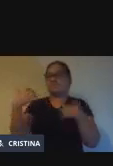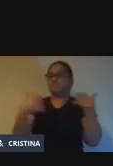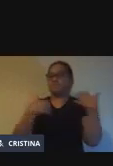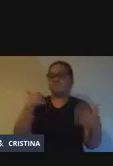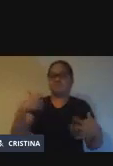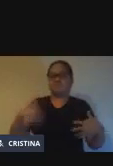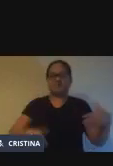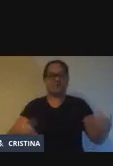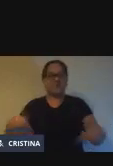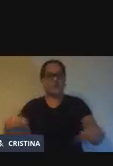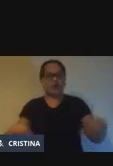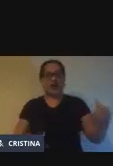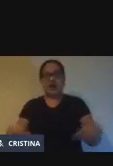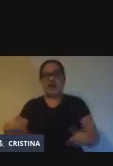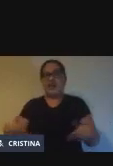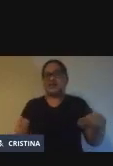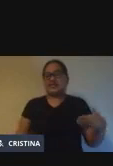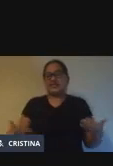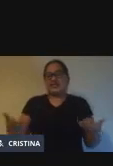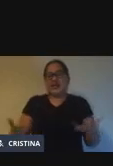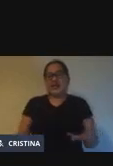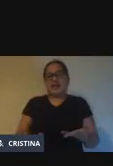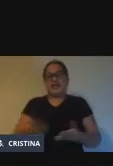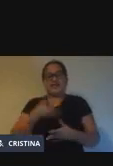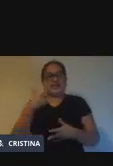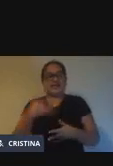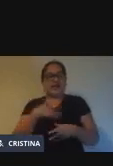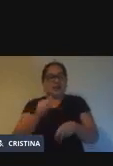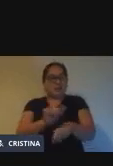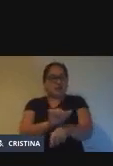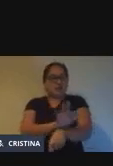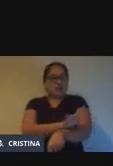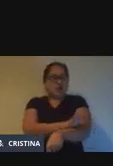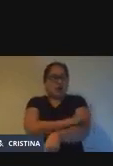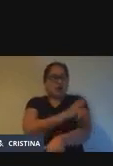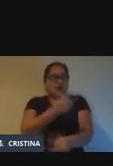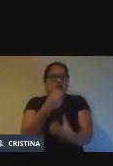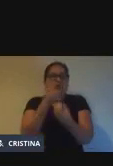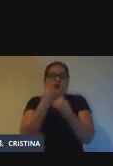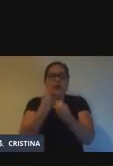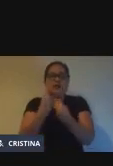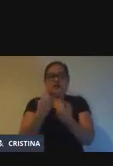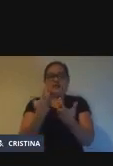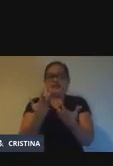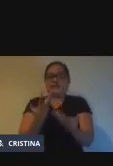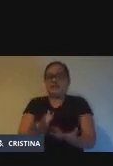irritabilidad y emociones intensas durante